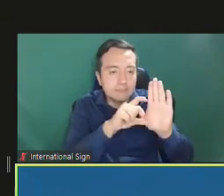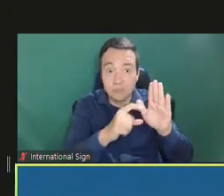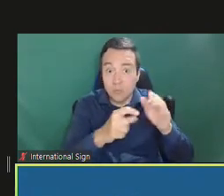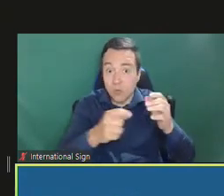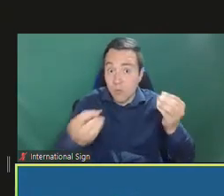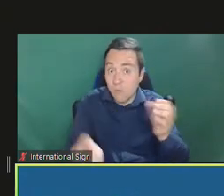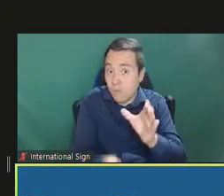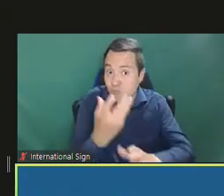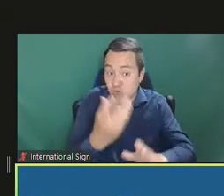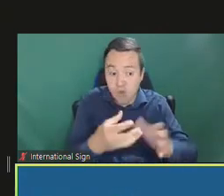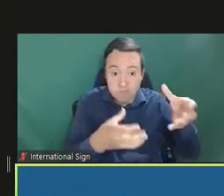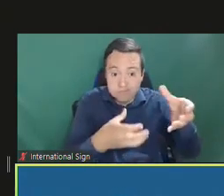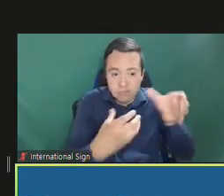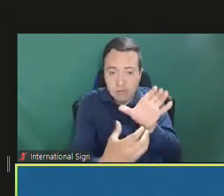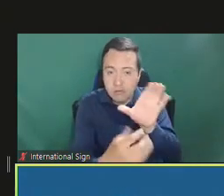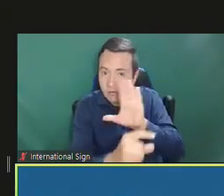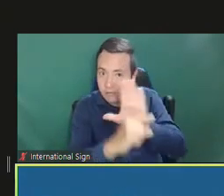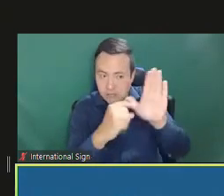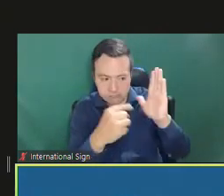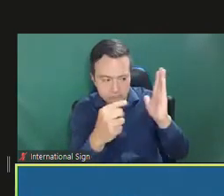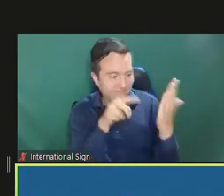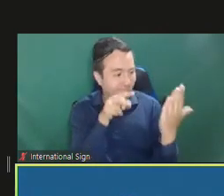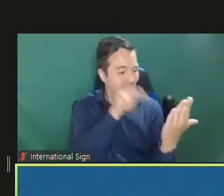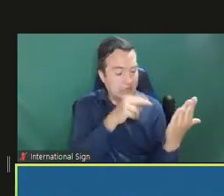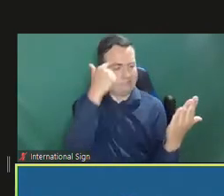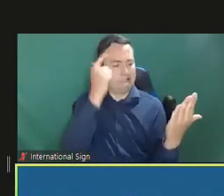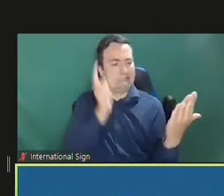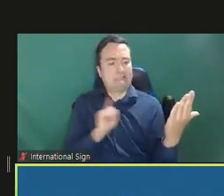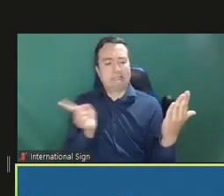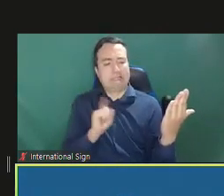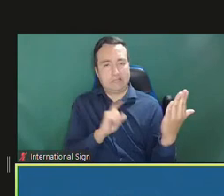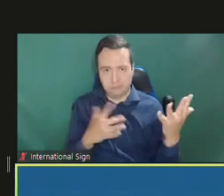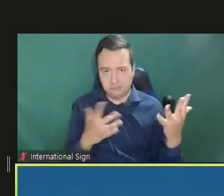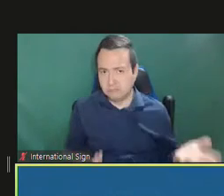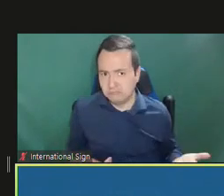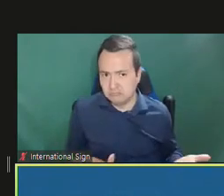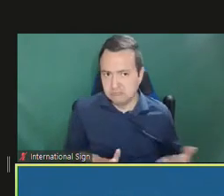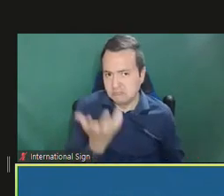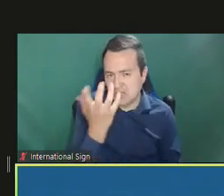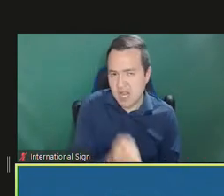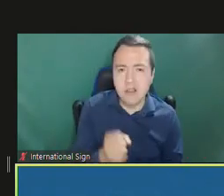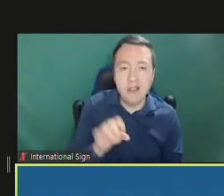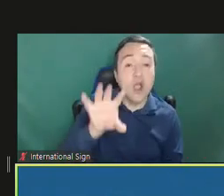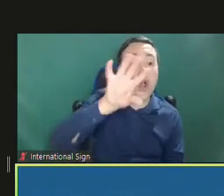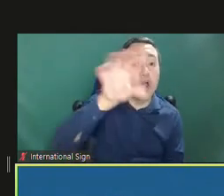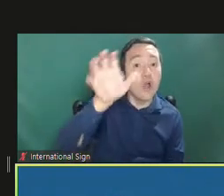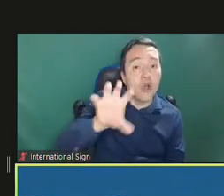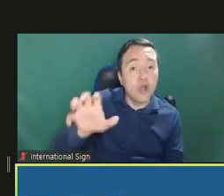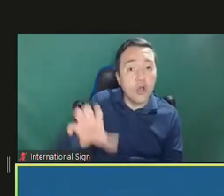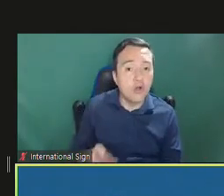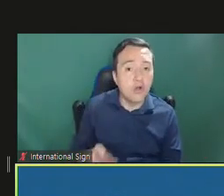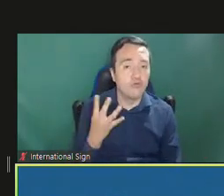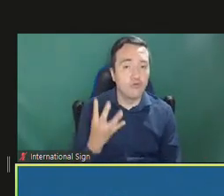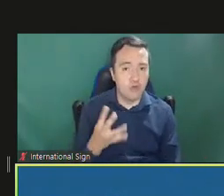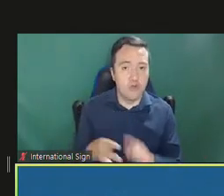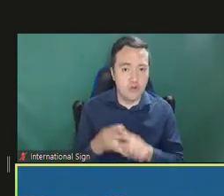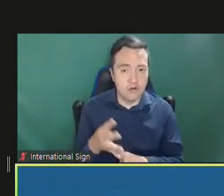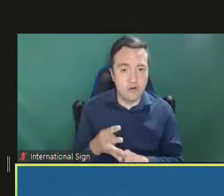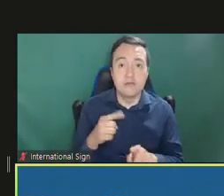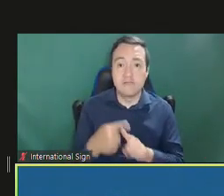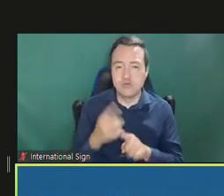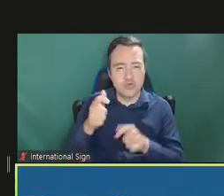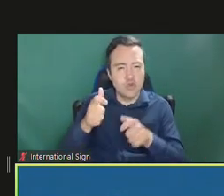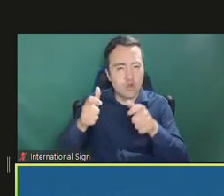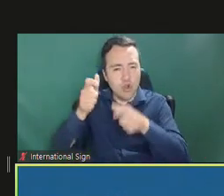es una política que se ha implementado en cuatro países como acabo de decir y también el congreso de colombia lo ha aprobado el